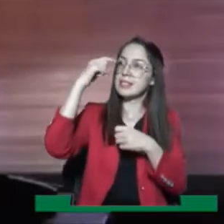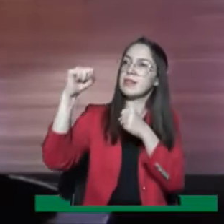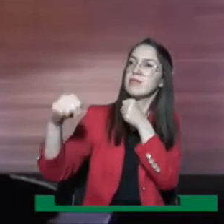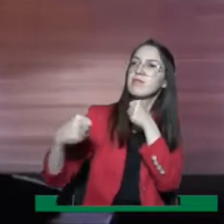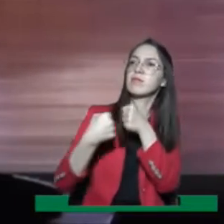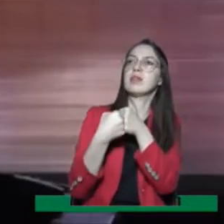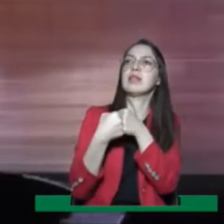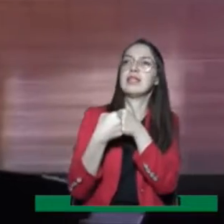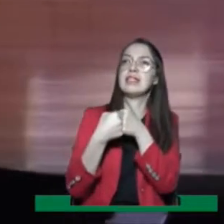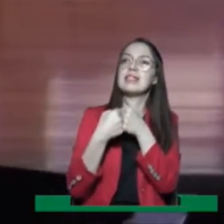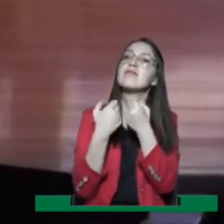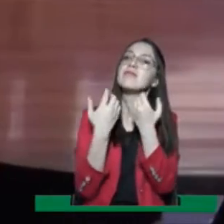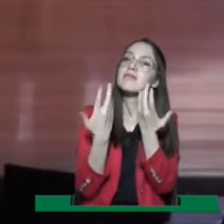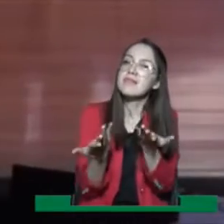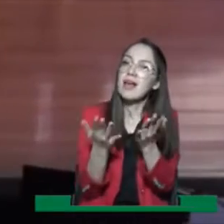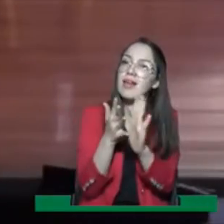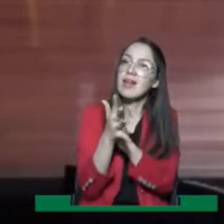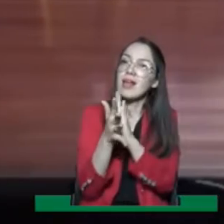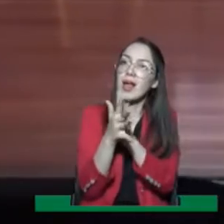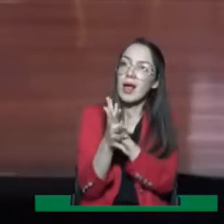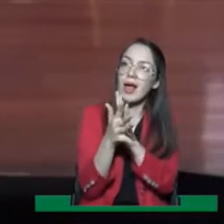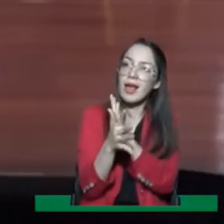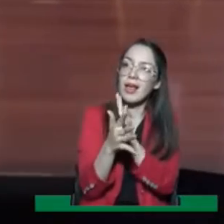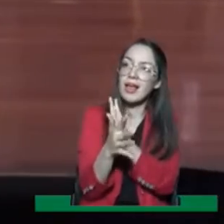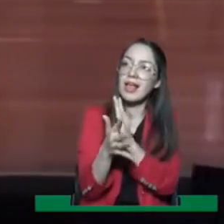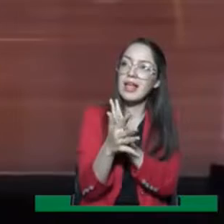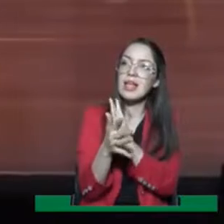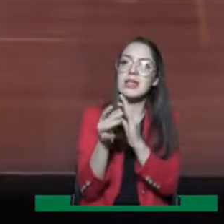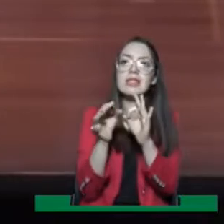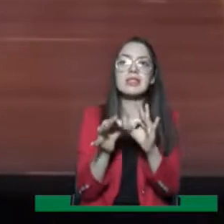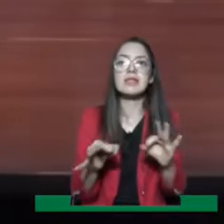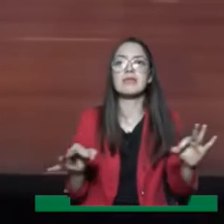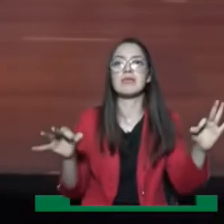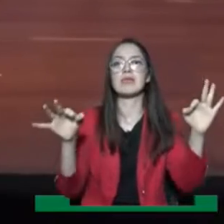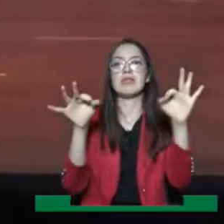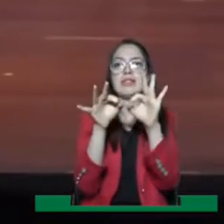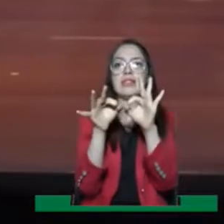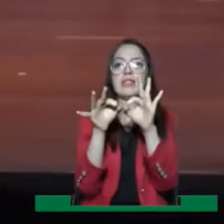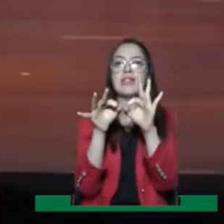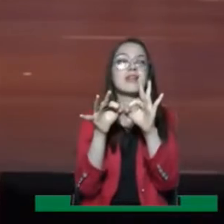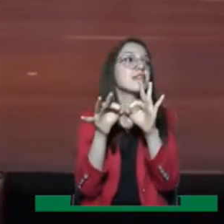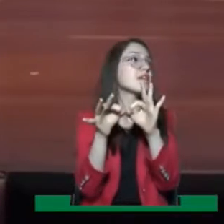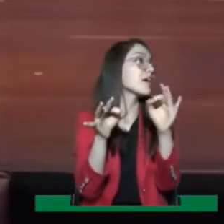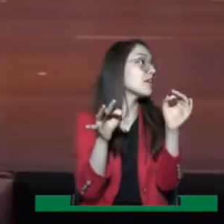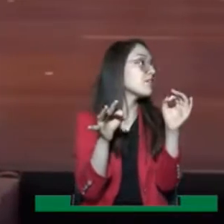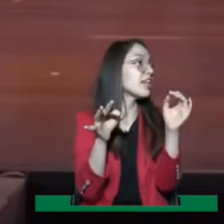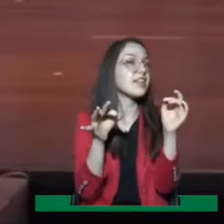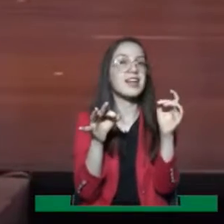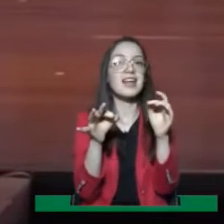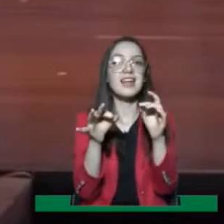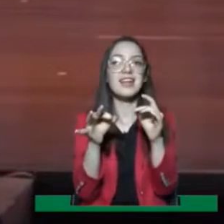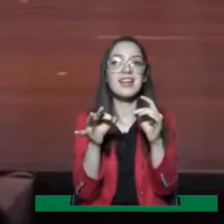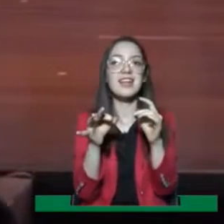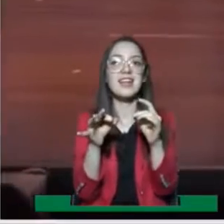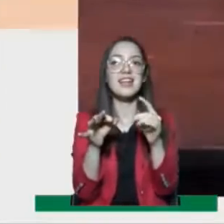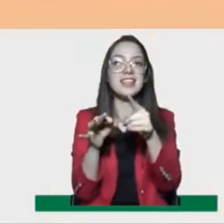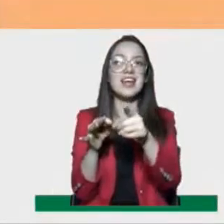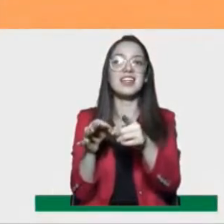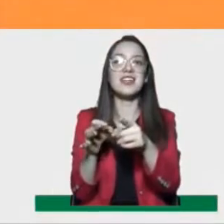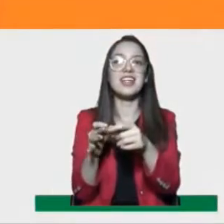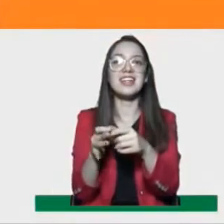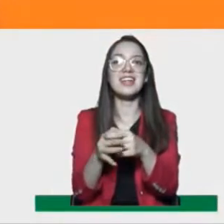lleva a que estén hoy aquí en nuestra ciudad. Ahí en la imagen, sobre todo para nuestros